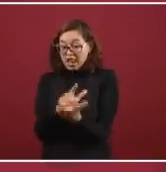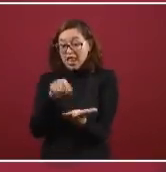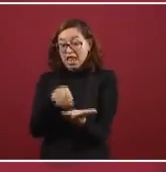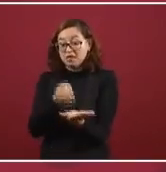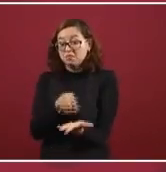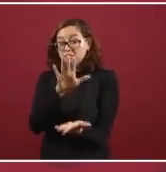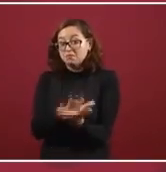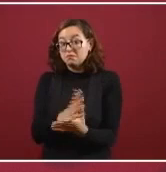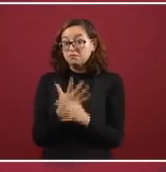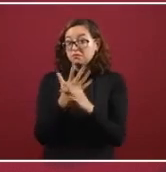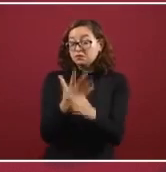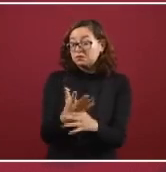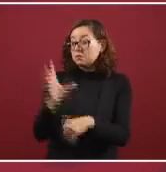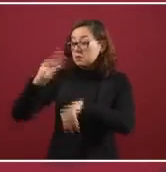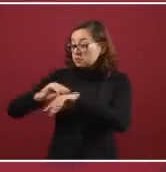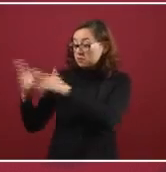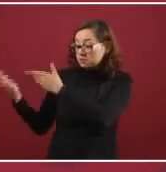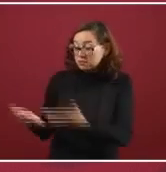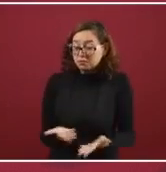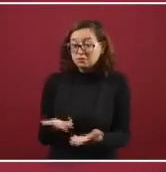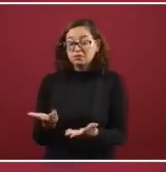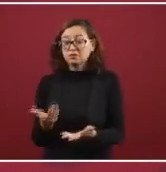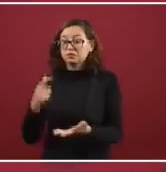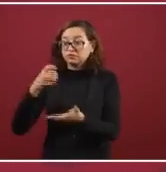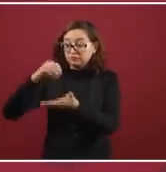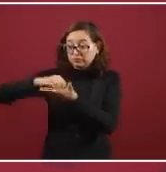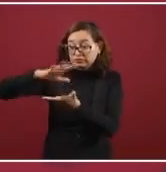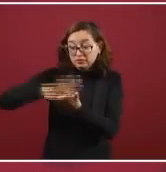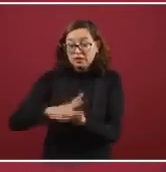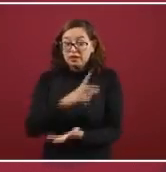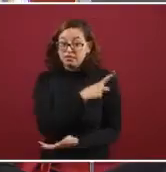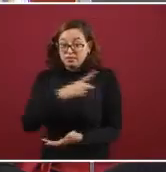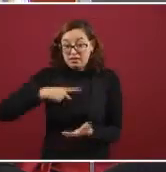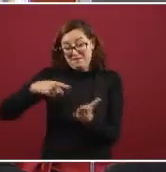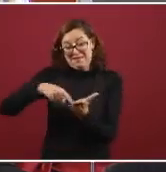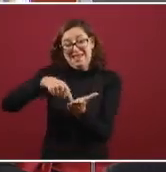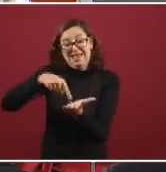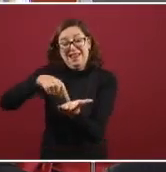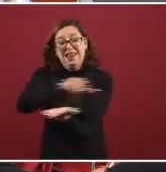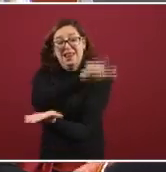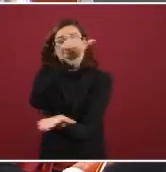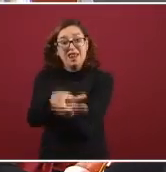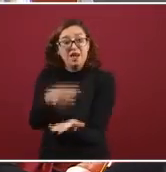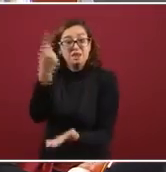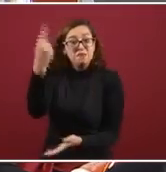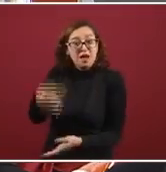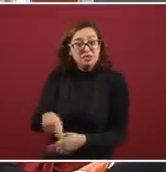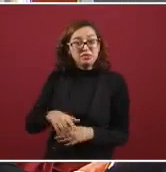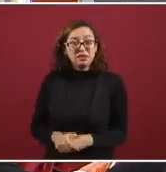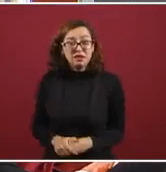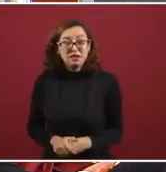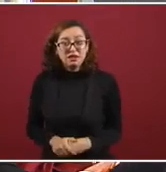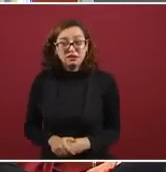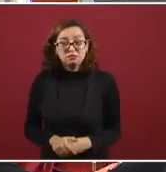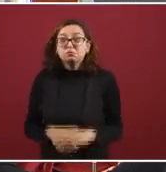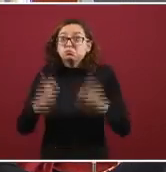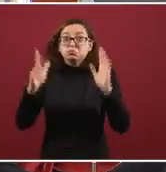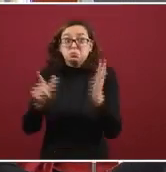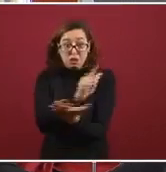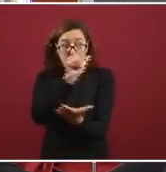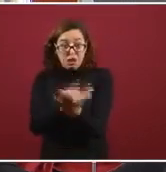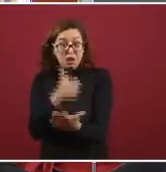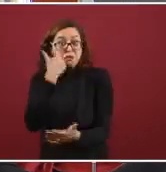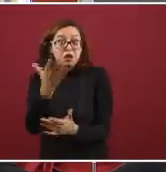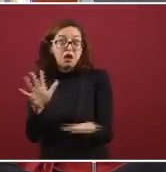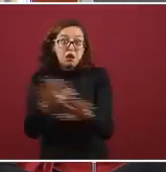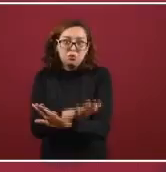si México no te da una condición migratoria o una condición definitiva. Si eso se quiere cambiar, pues por supuesto es un